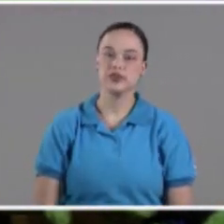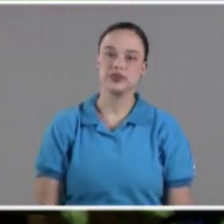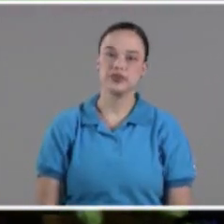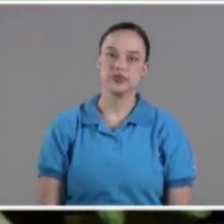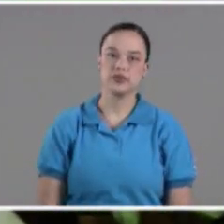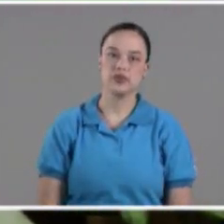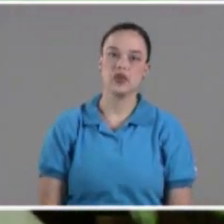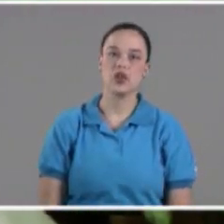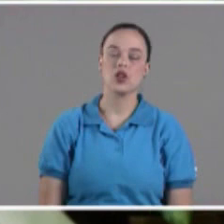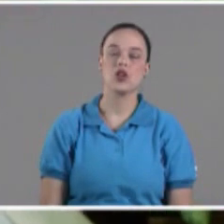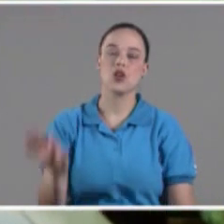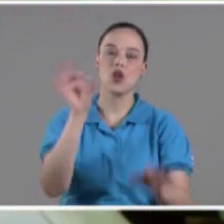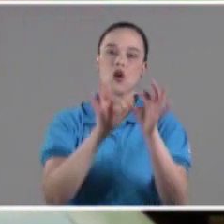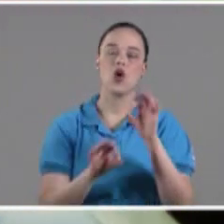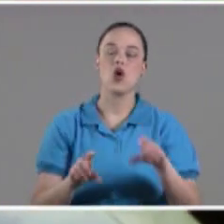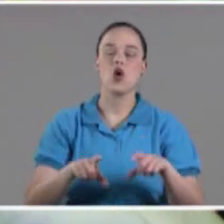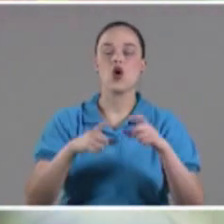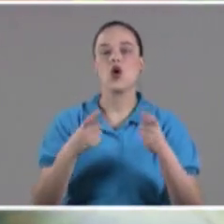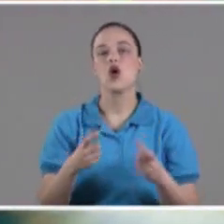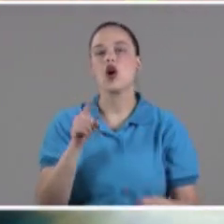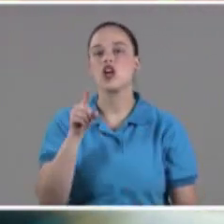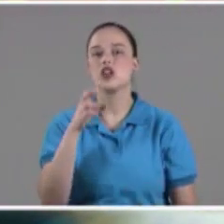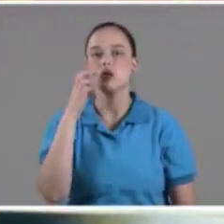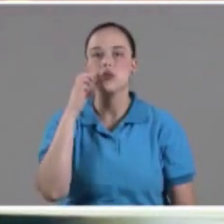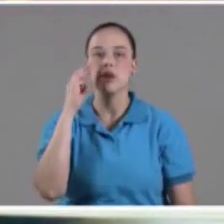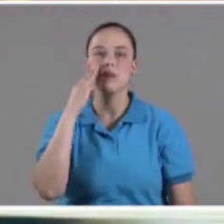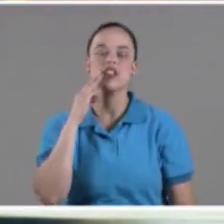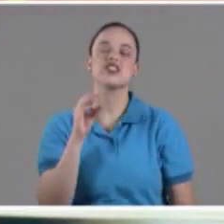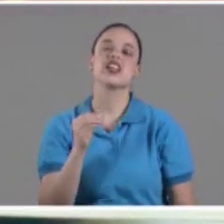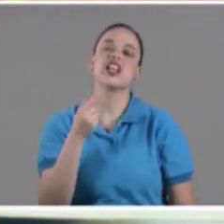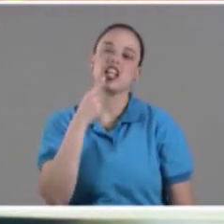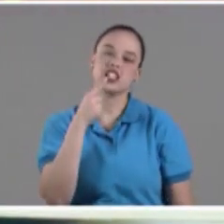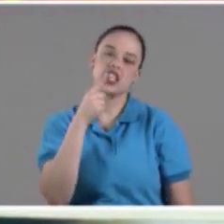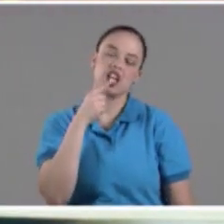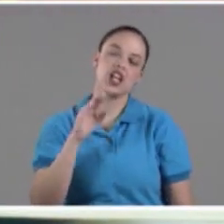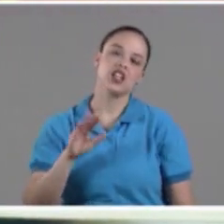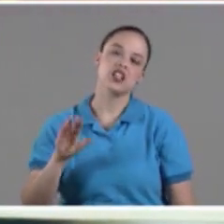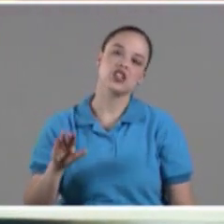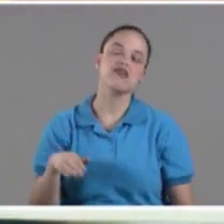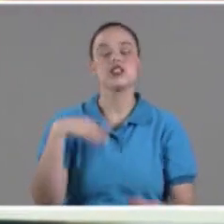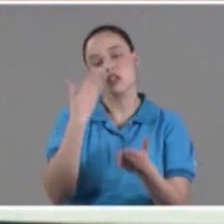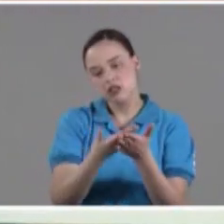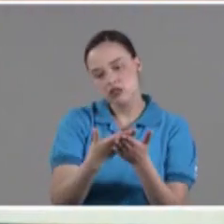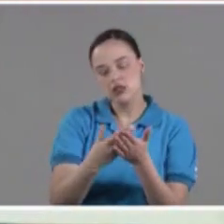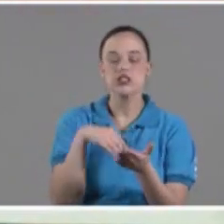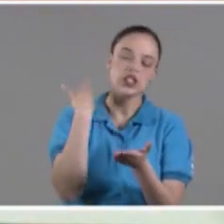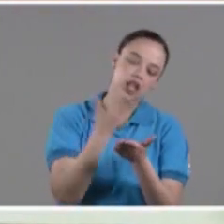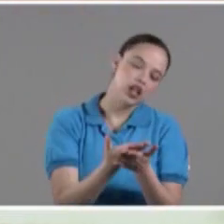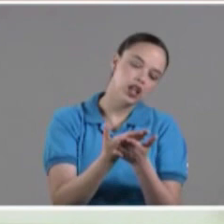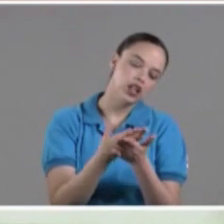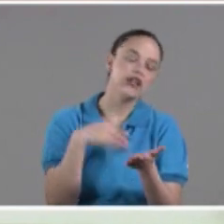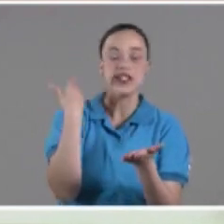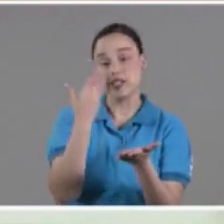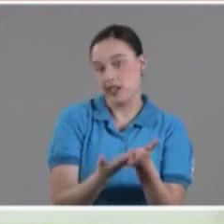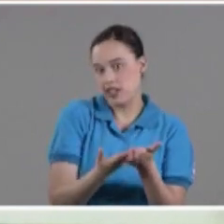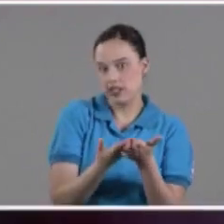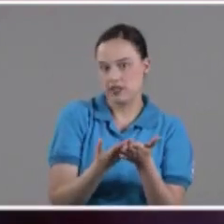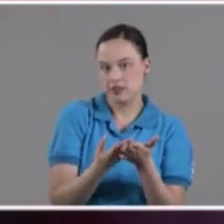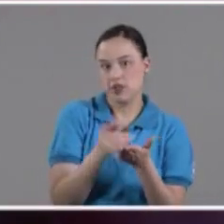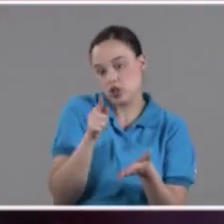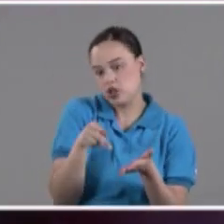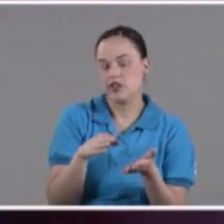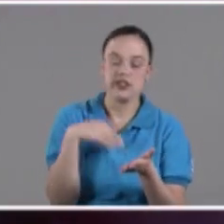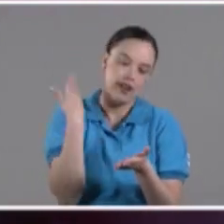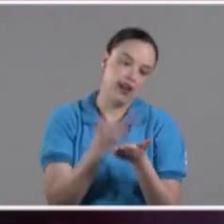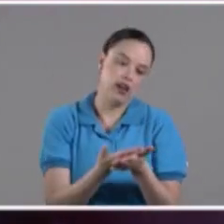o como aquellos trata verdad que les ama a decir al niño Te vas a caer Te vas a caer Te vas a caer Te vas a caer